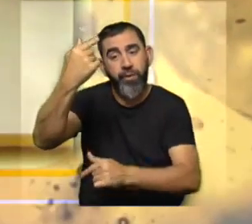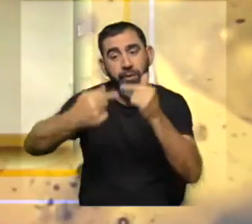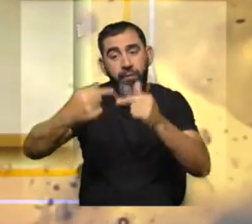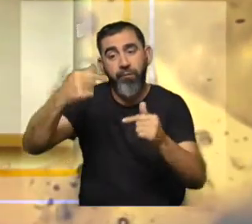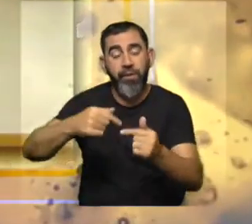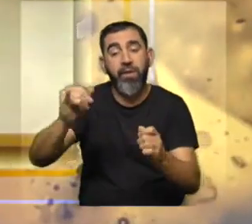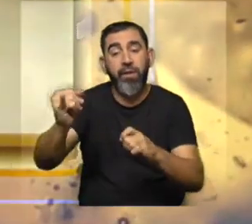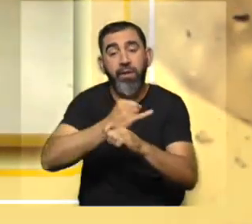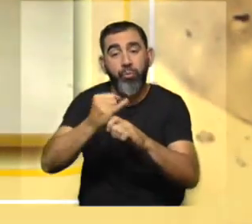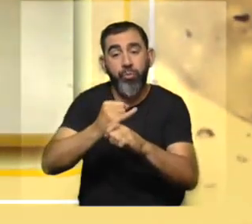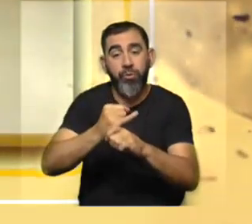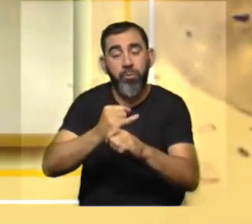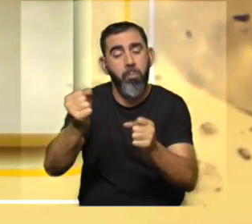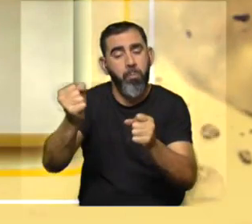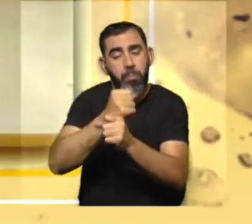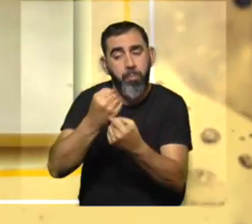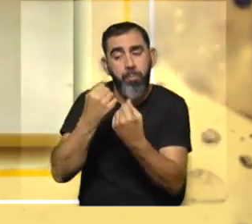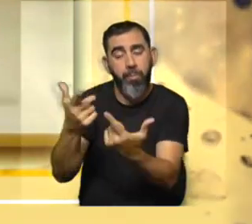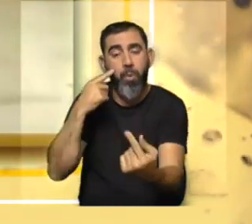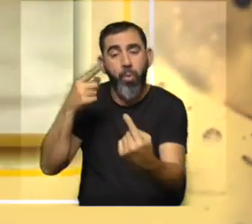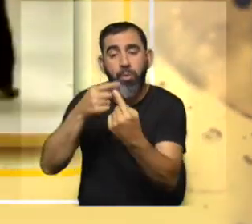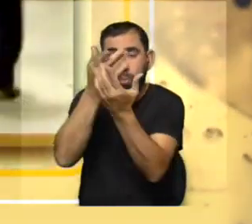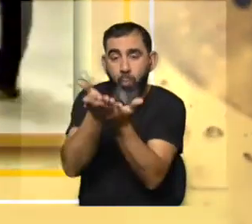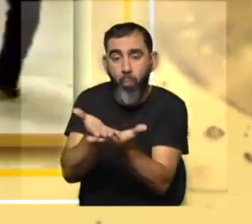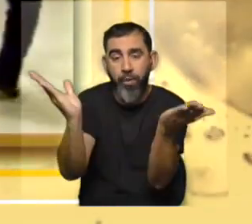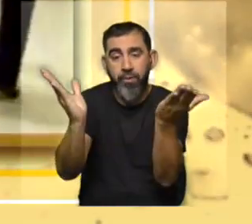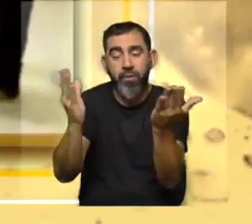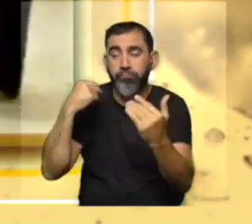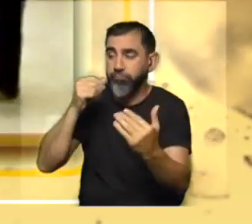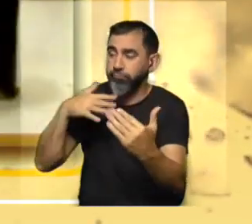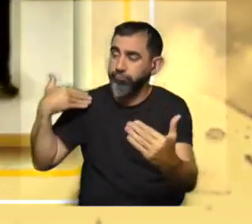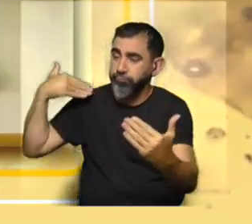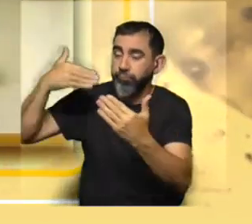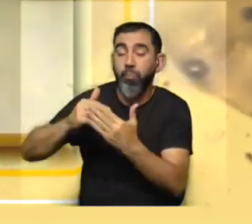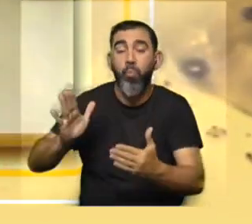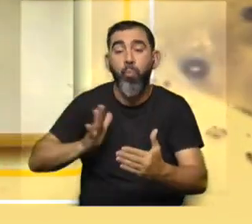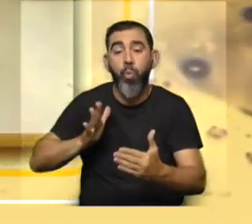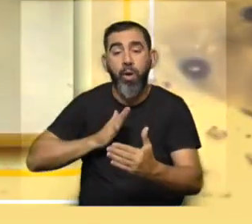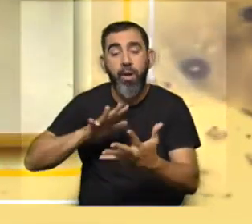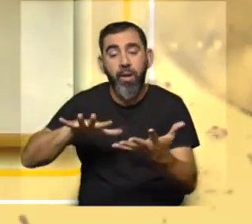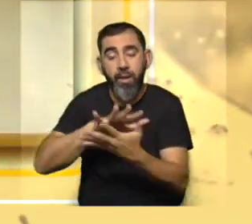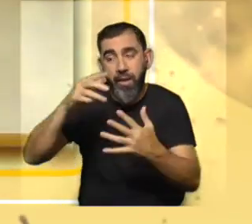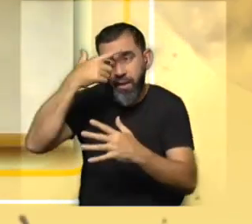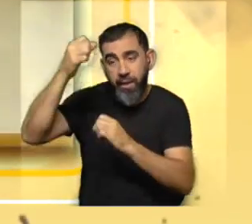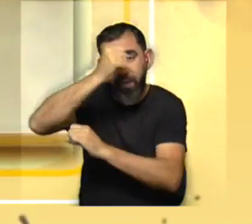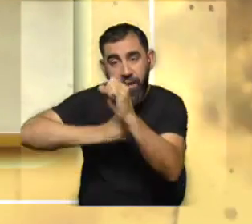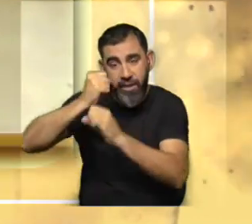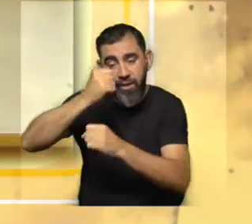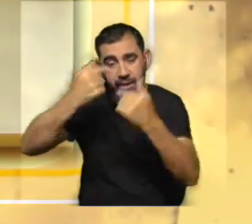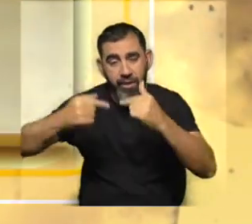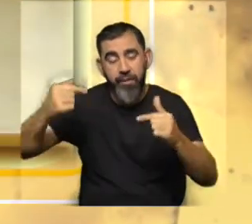diferentes instituciones. Es un premio que busca visibilizar la trayectoria de mujeres que se destacan en áreas de ingeniería y otros